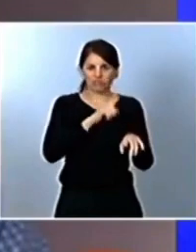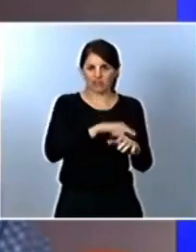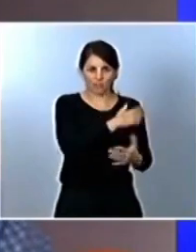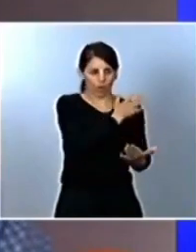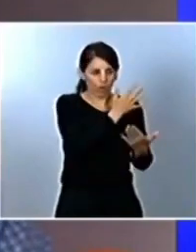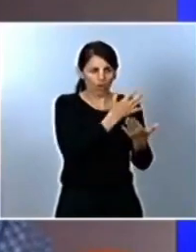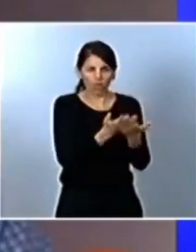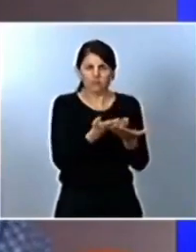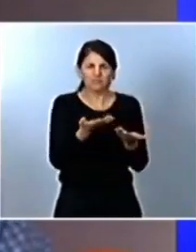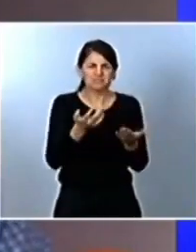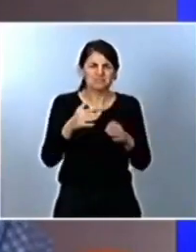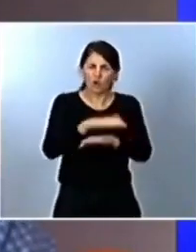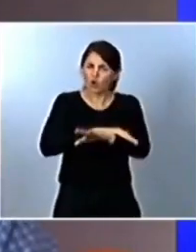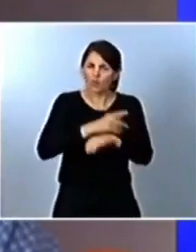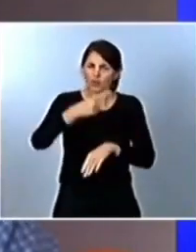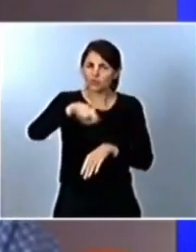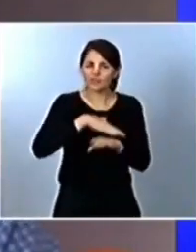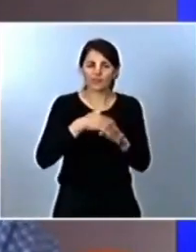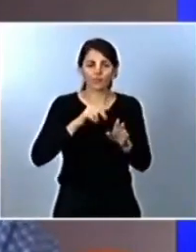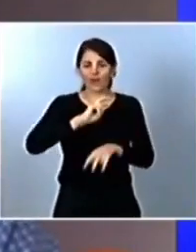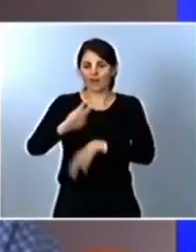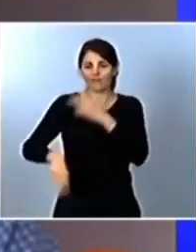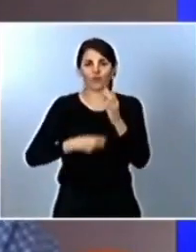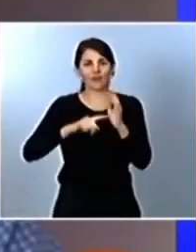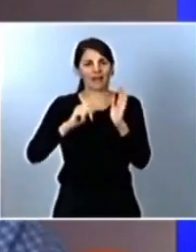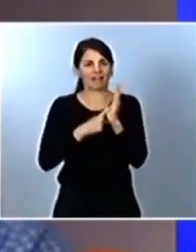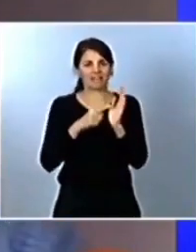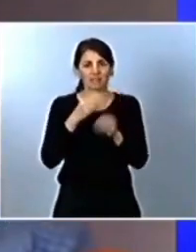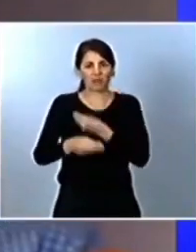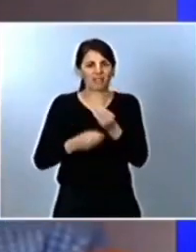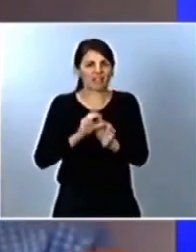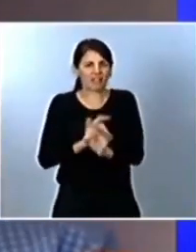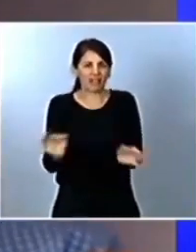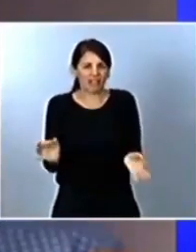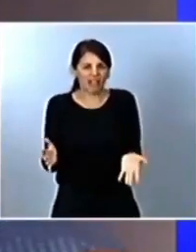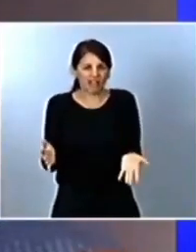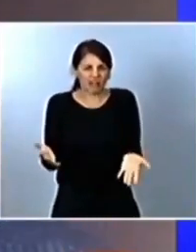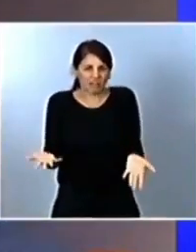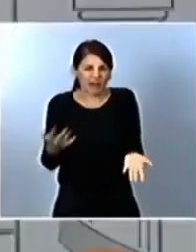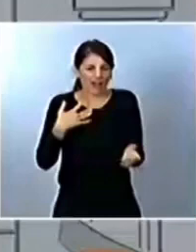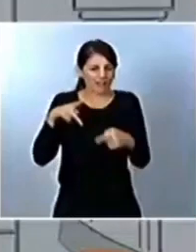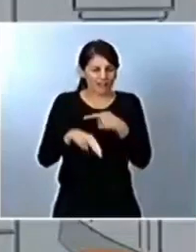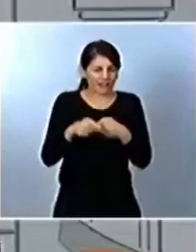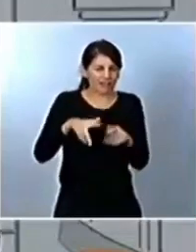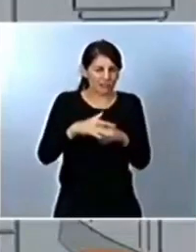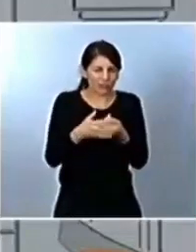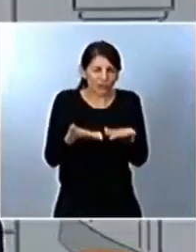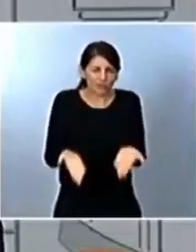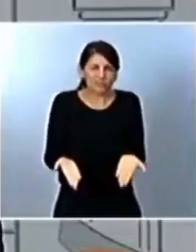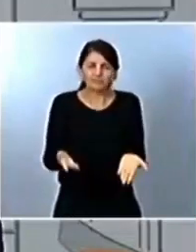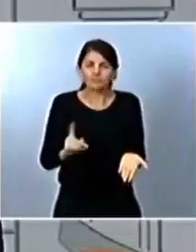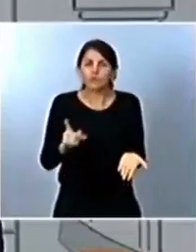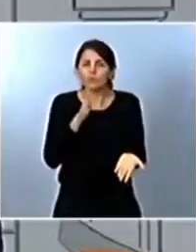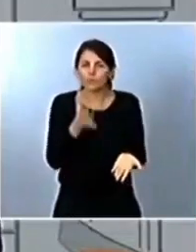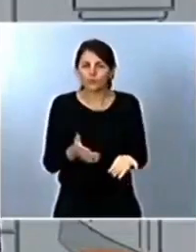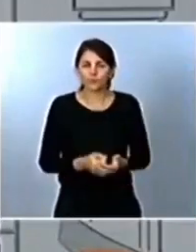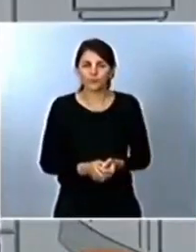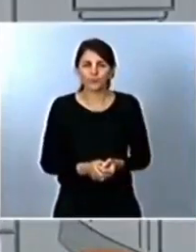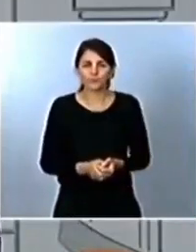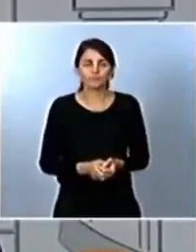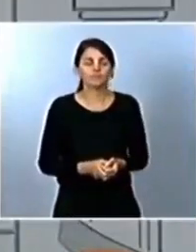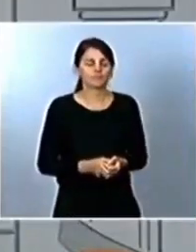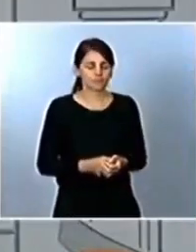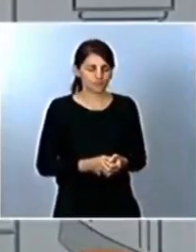evitase tener que llegar a esta situación? Muchas gracias, presidente. Muchas gracias, Víctor, por sus preguntas. En relación con la primera de